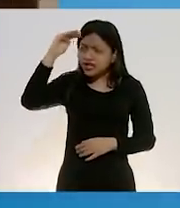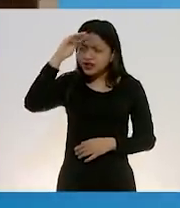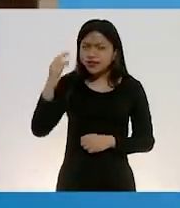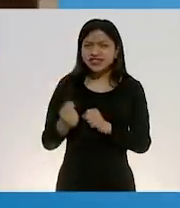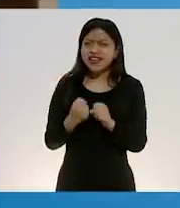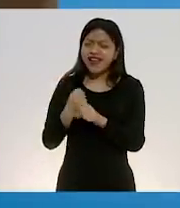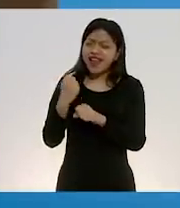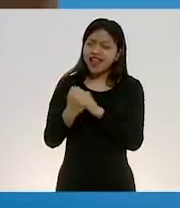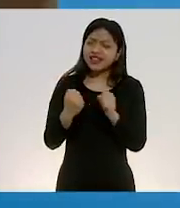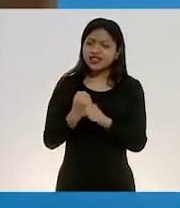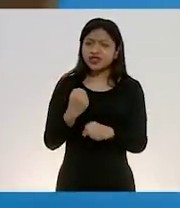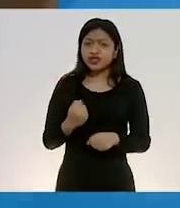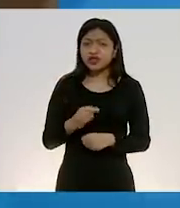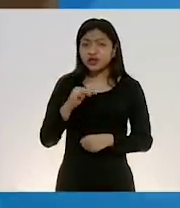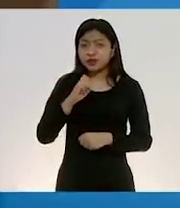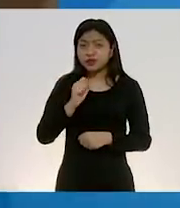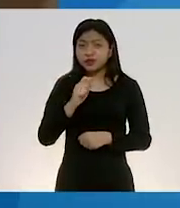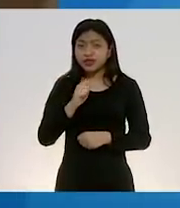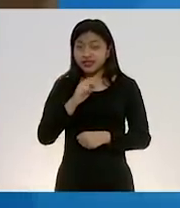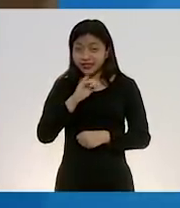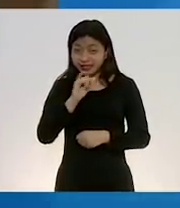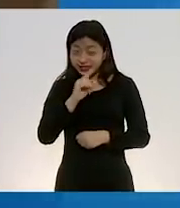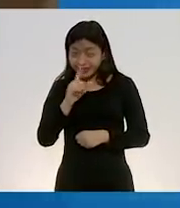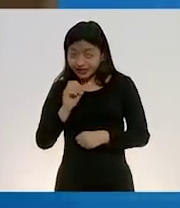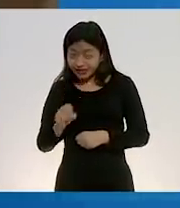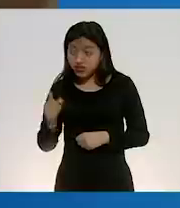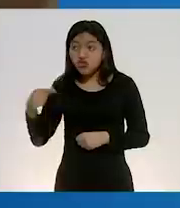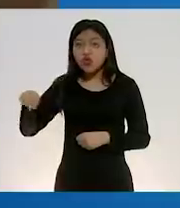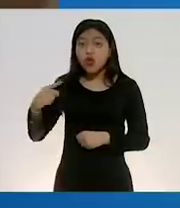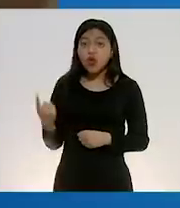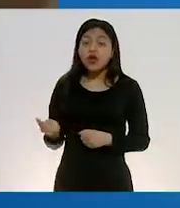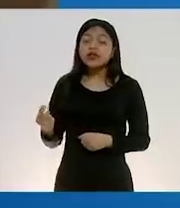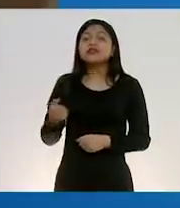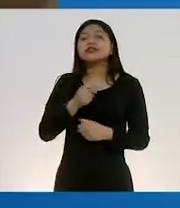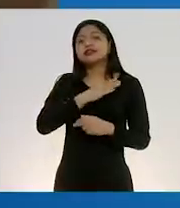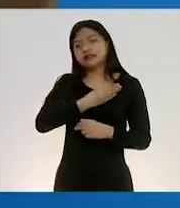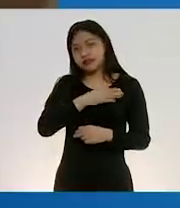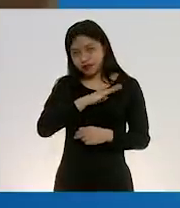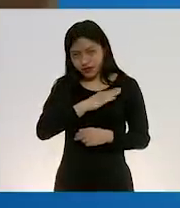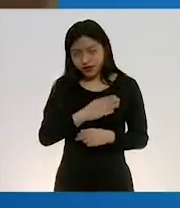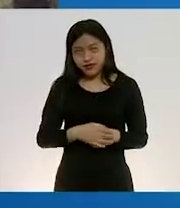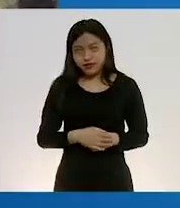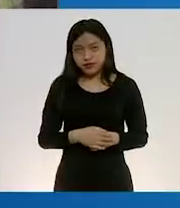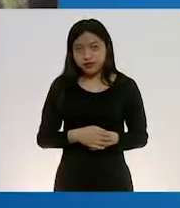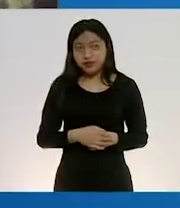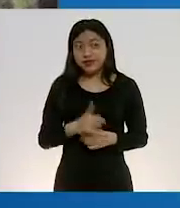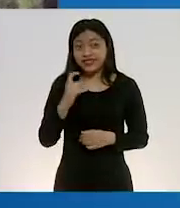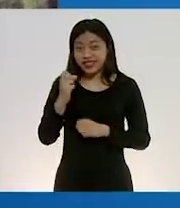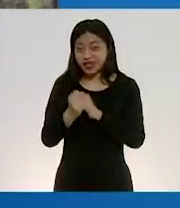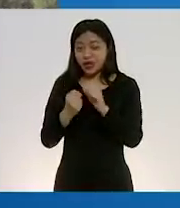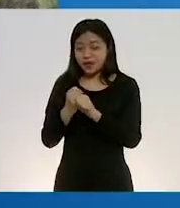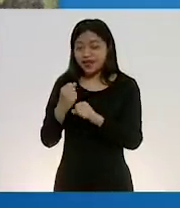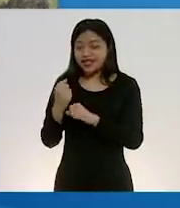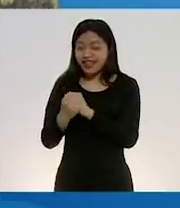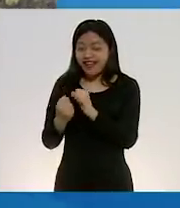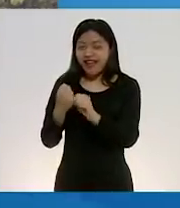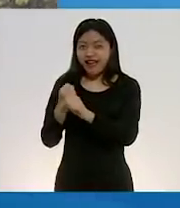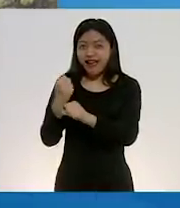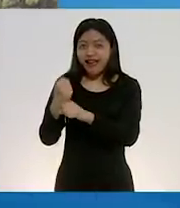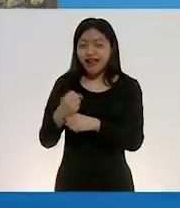Los mestizos son españoles, punto. Durante los primeros 120 años, un mestizo es